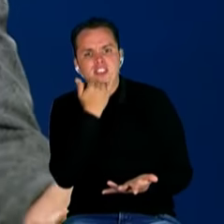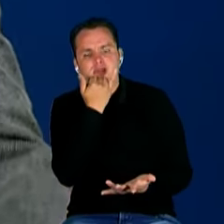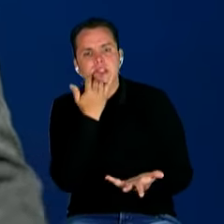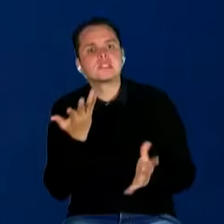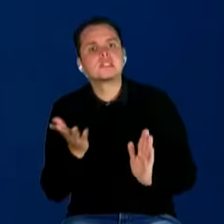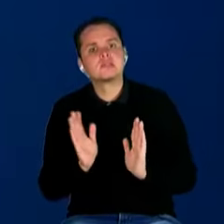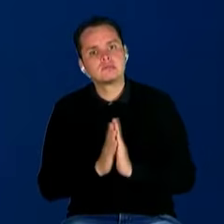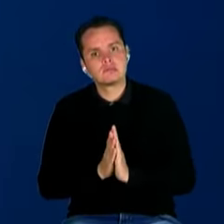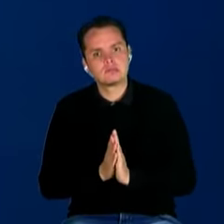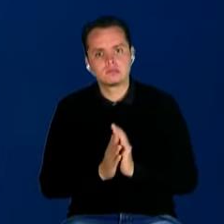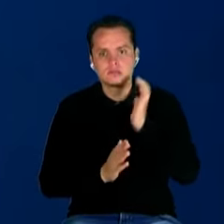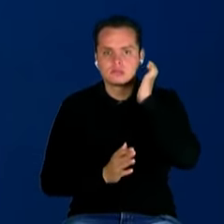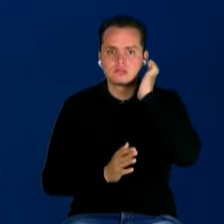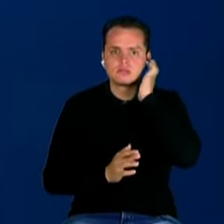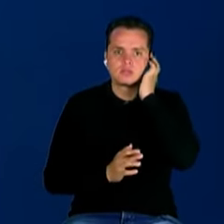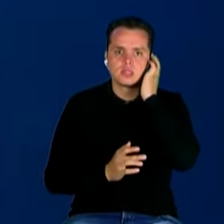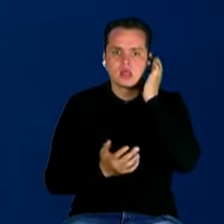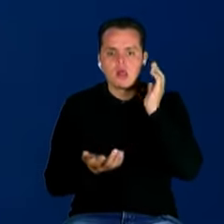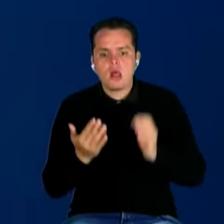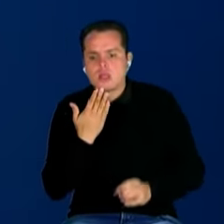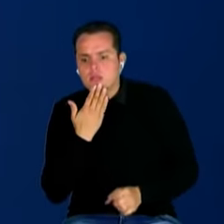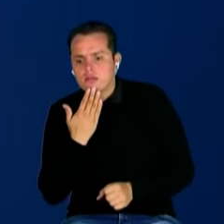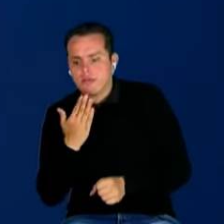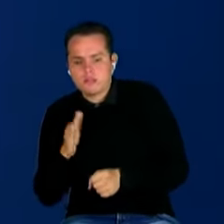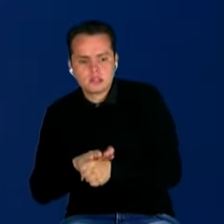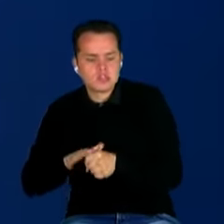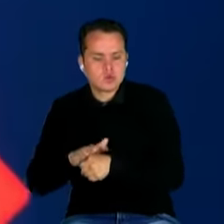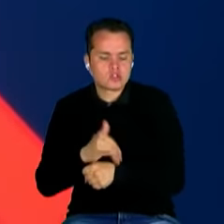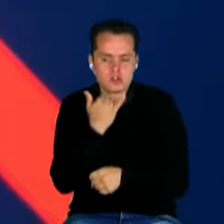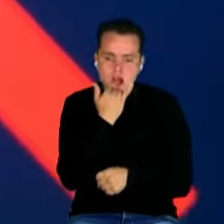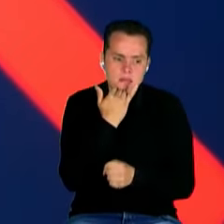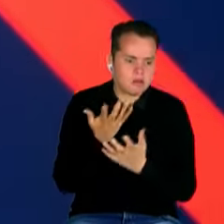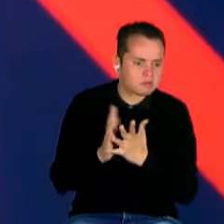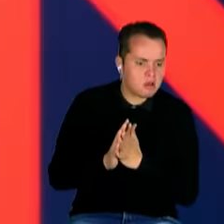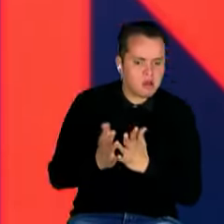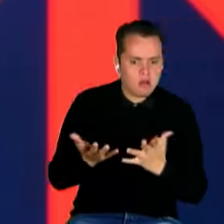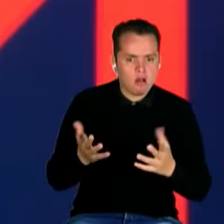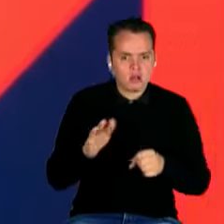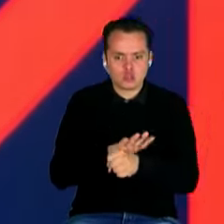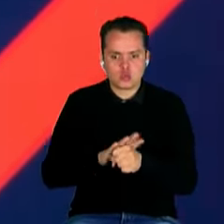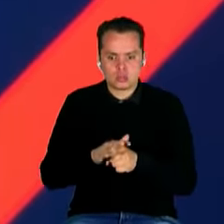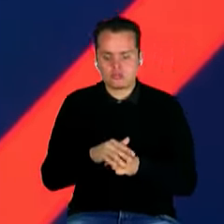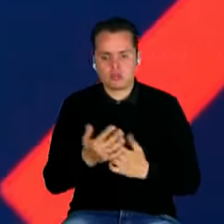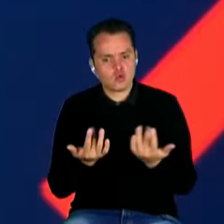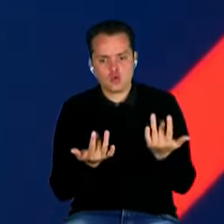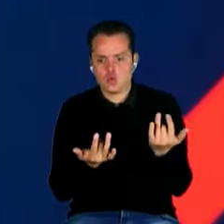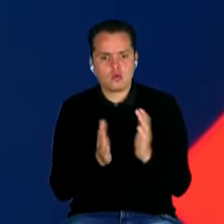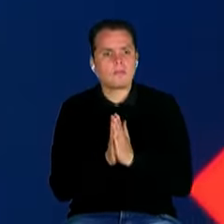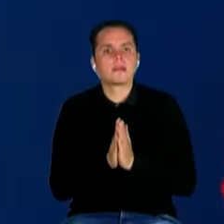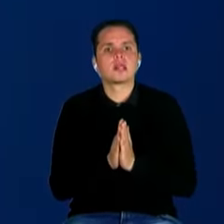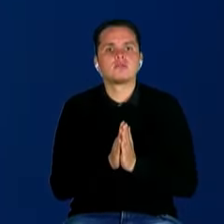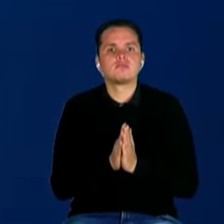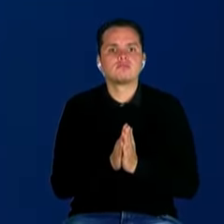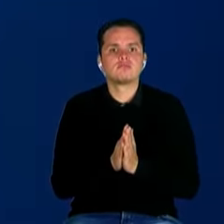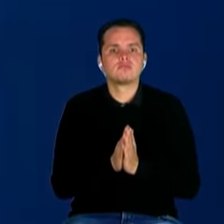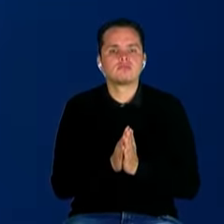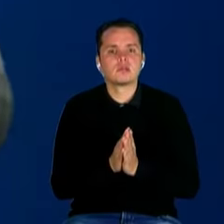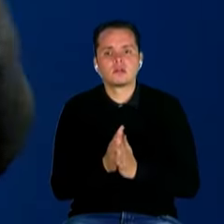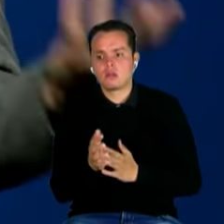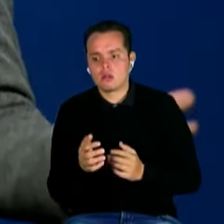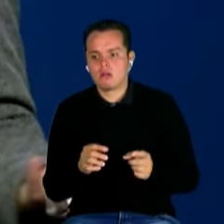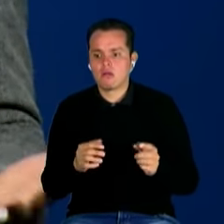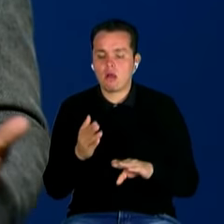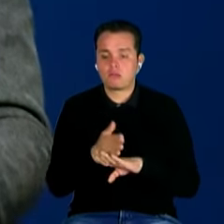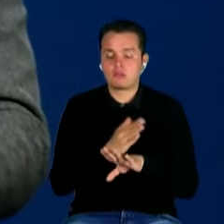¿Qué eso pasa? ¿Qué de aquellas situaciones inesperadas, cierto, que tú